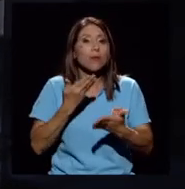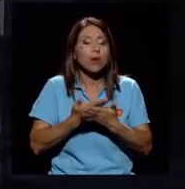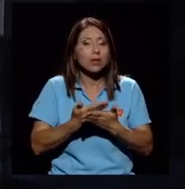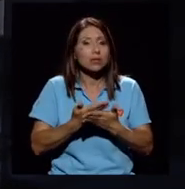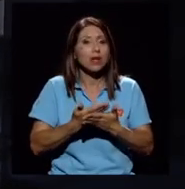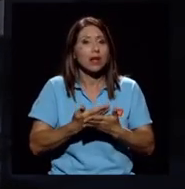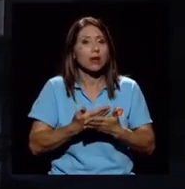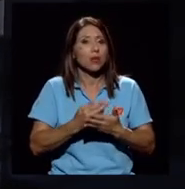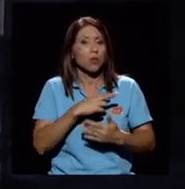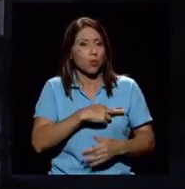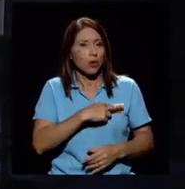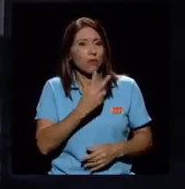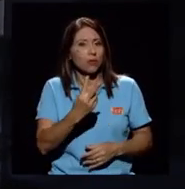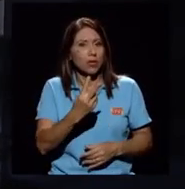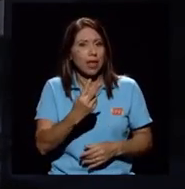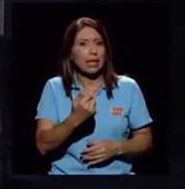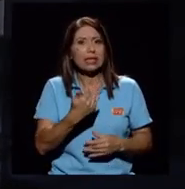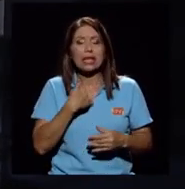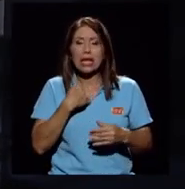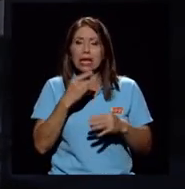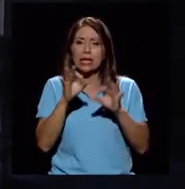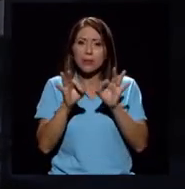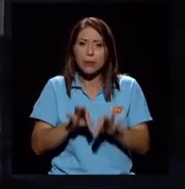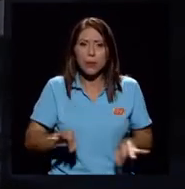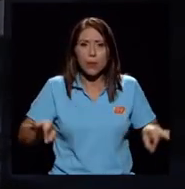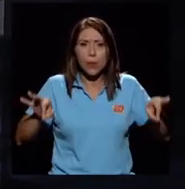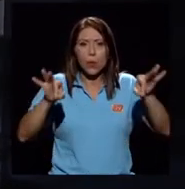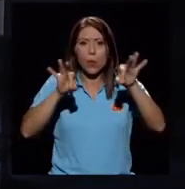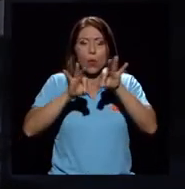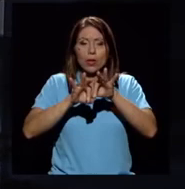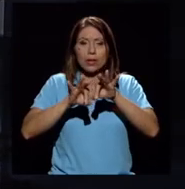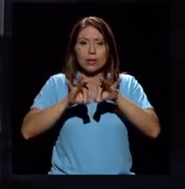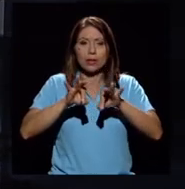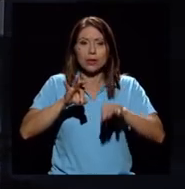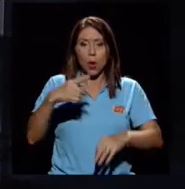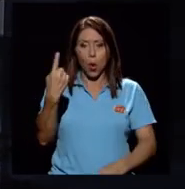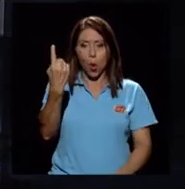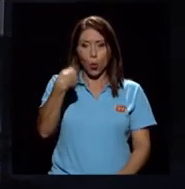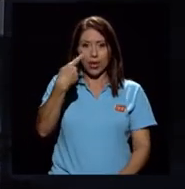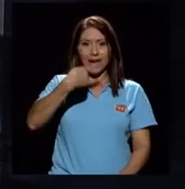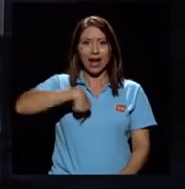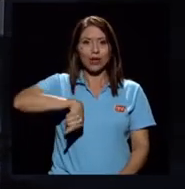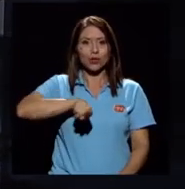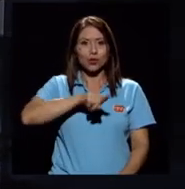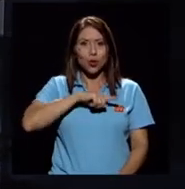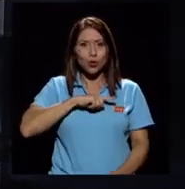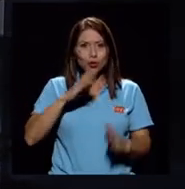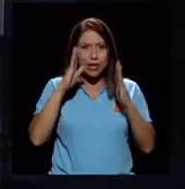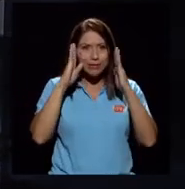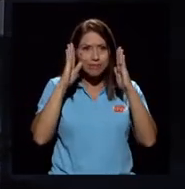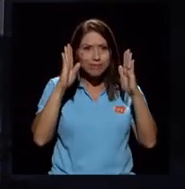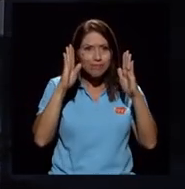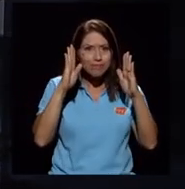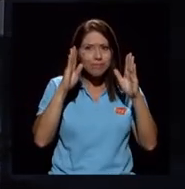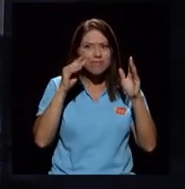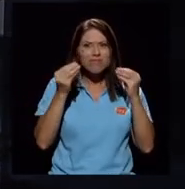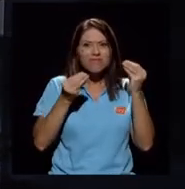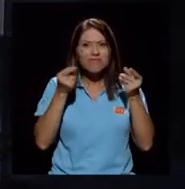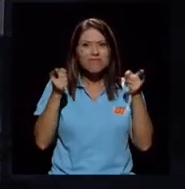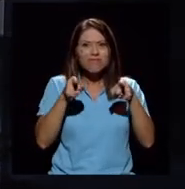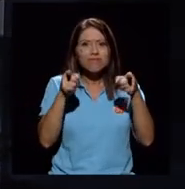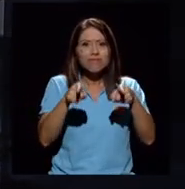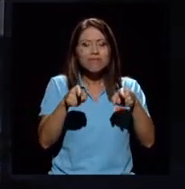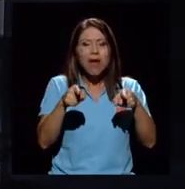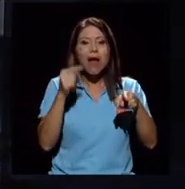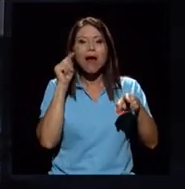que nos obligan a para las antenas y tratar de entender